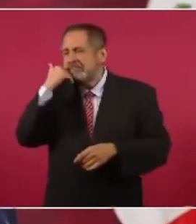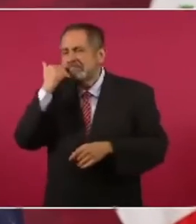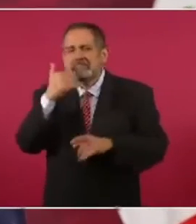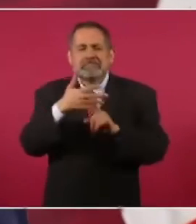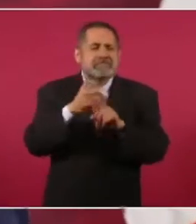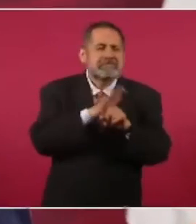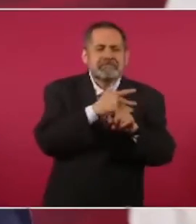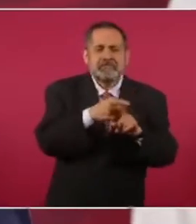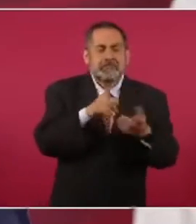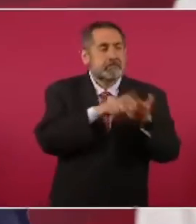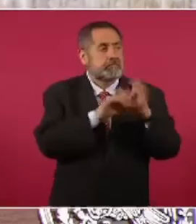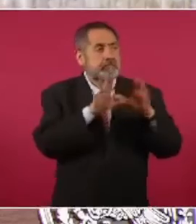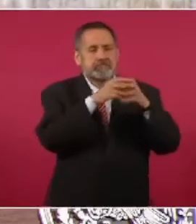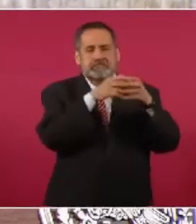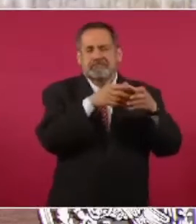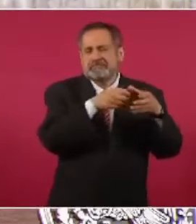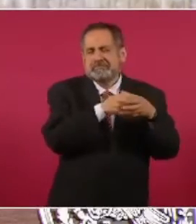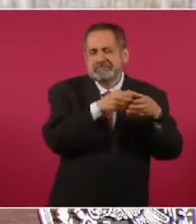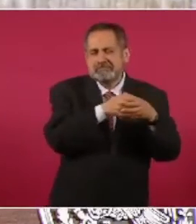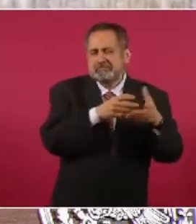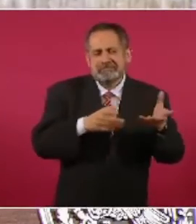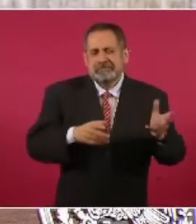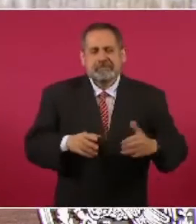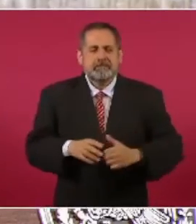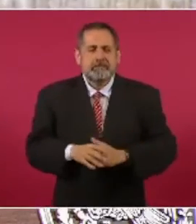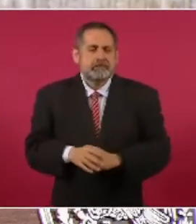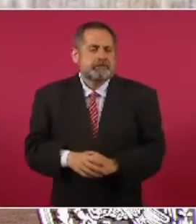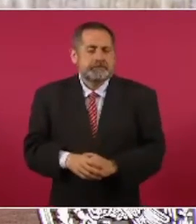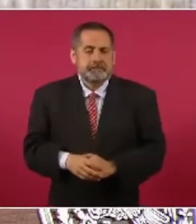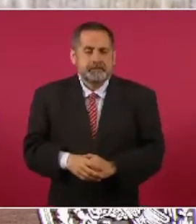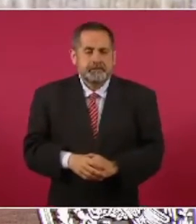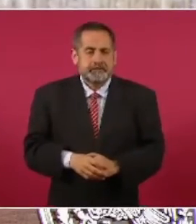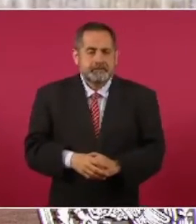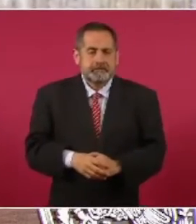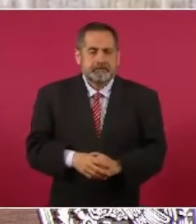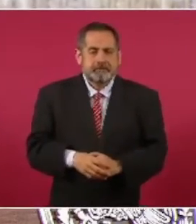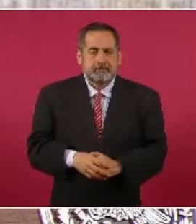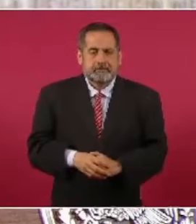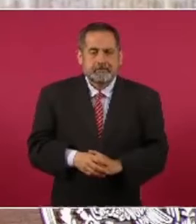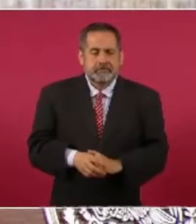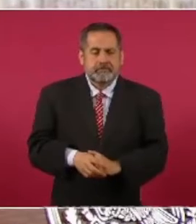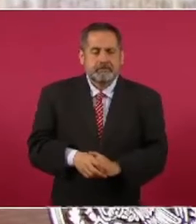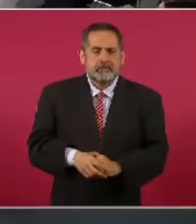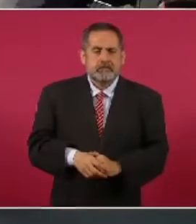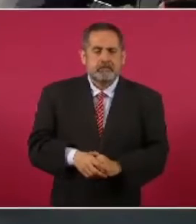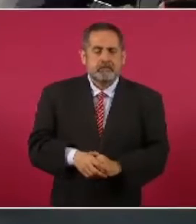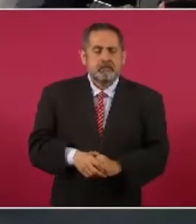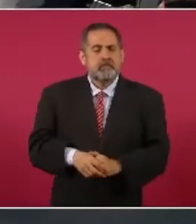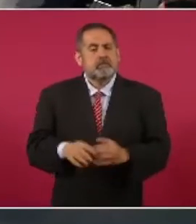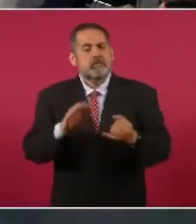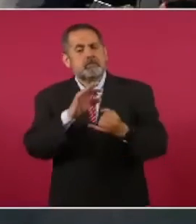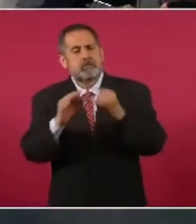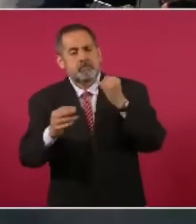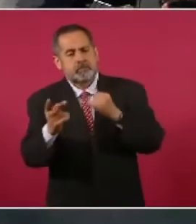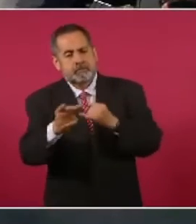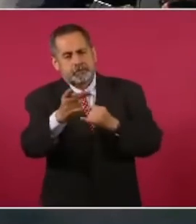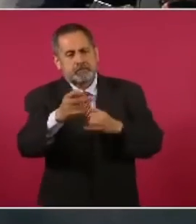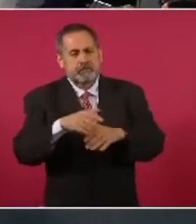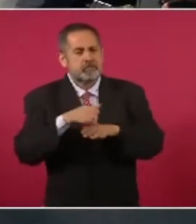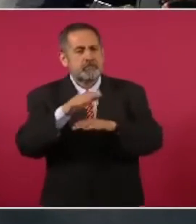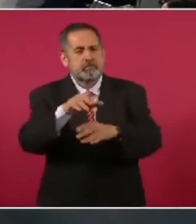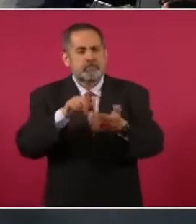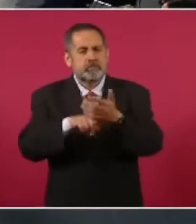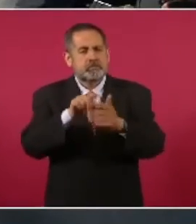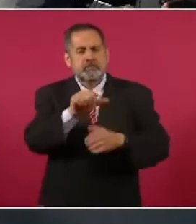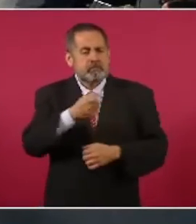los de arriba. En un último tema, presidente, solo porque es el asunto de la